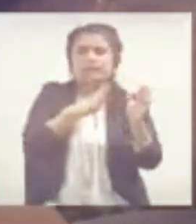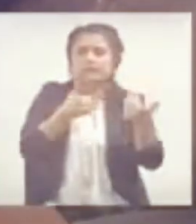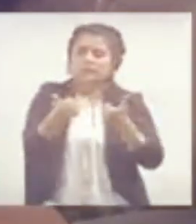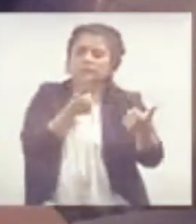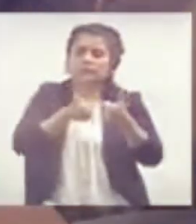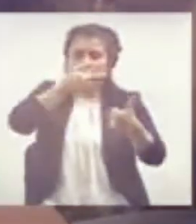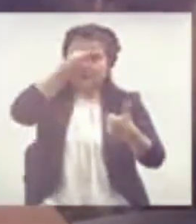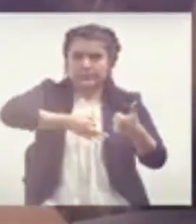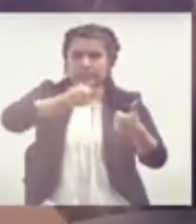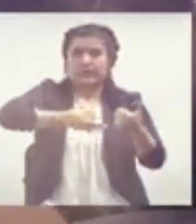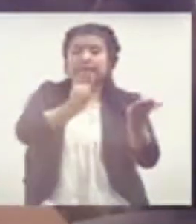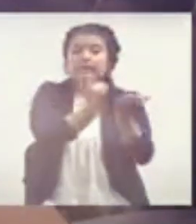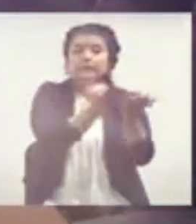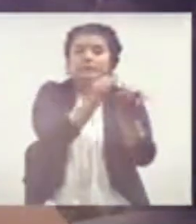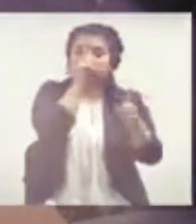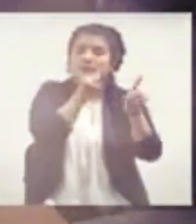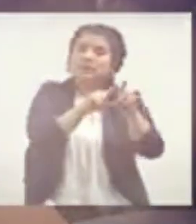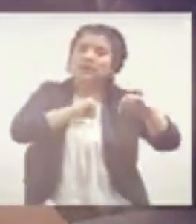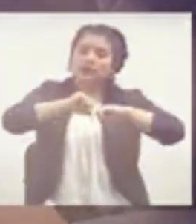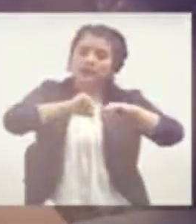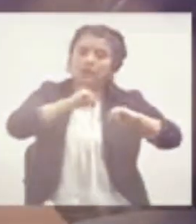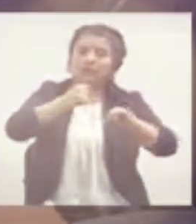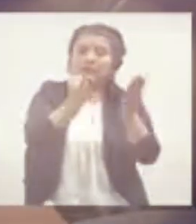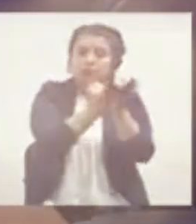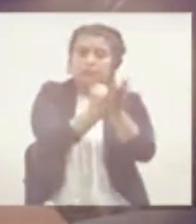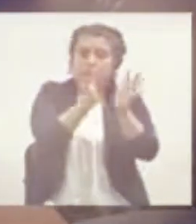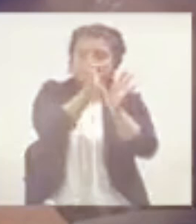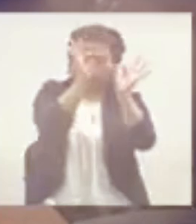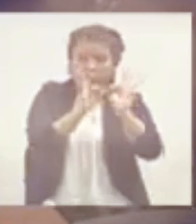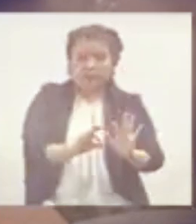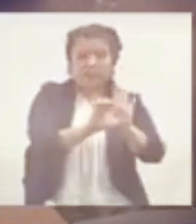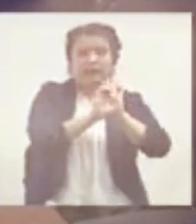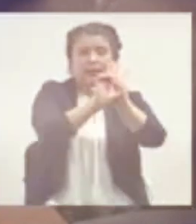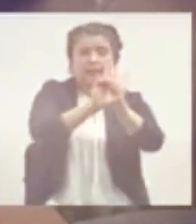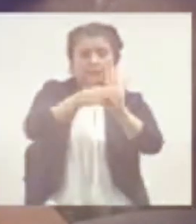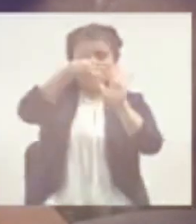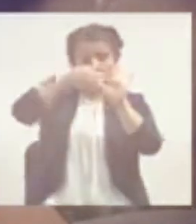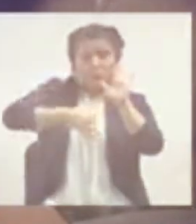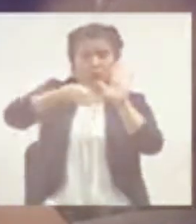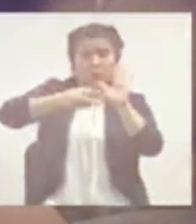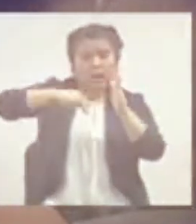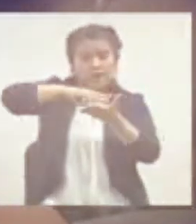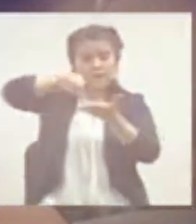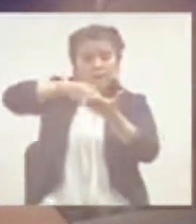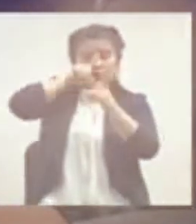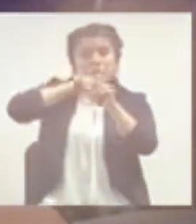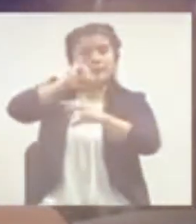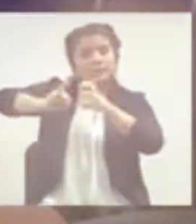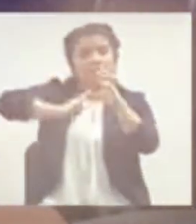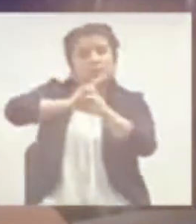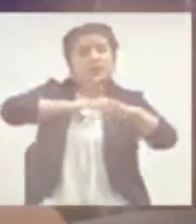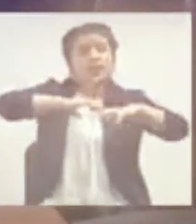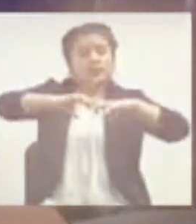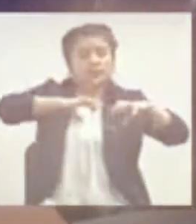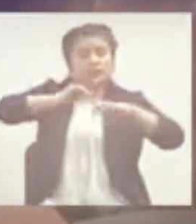de la institución y ha hecho de la misma una entidad modelo a nivel nacional e internacional. Que la diversidad y especialidad de las actividades a que